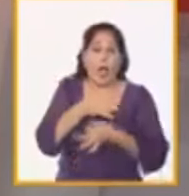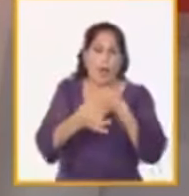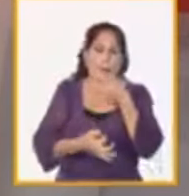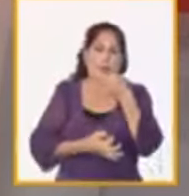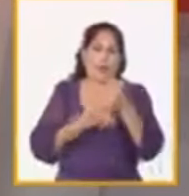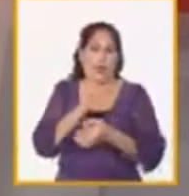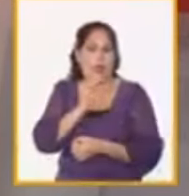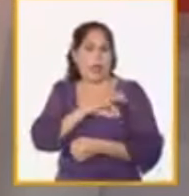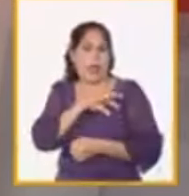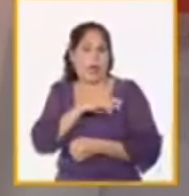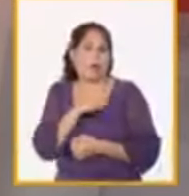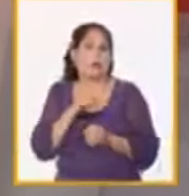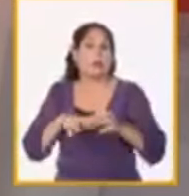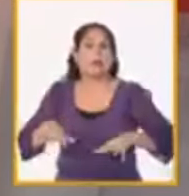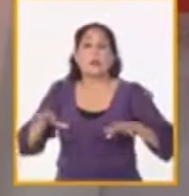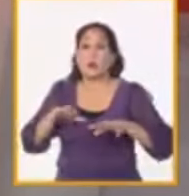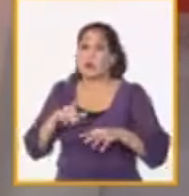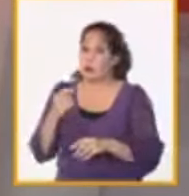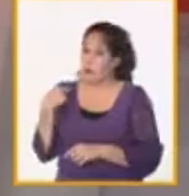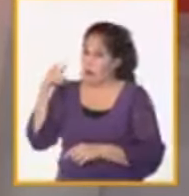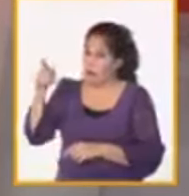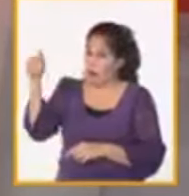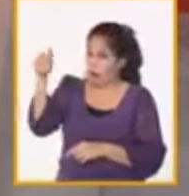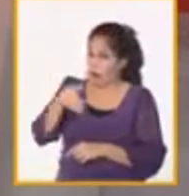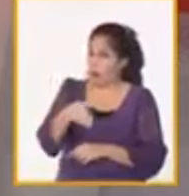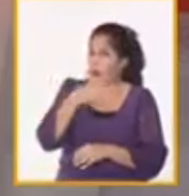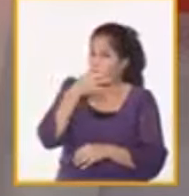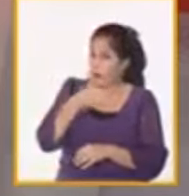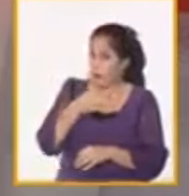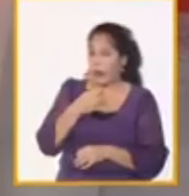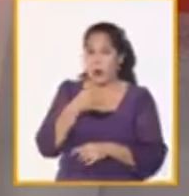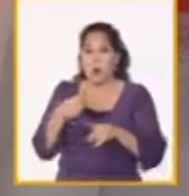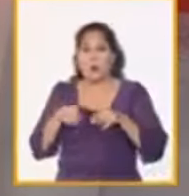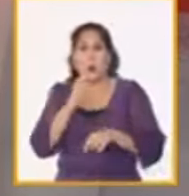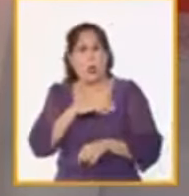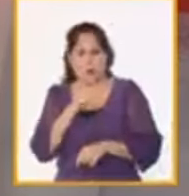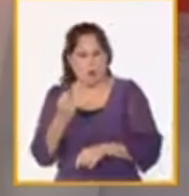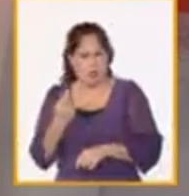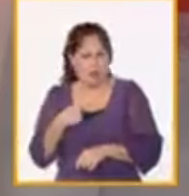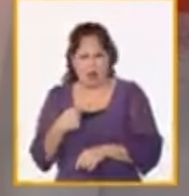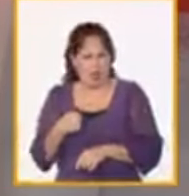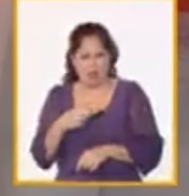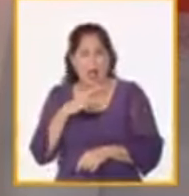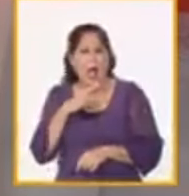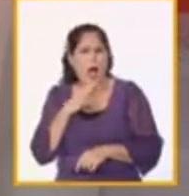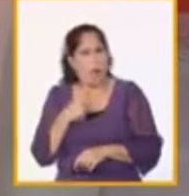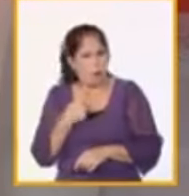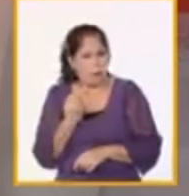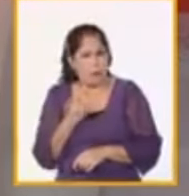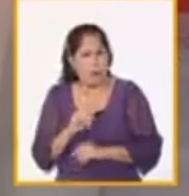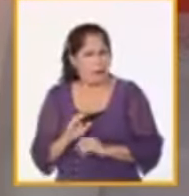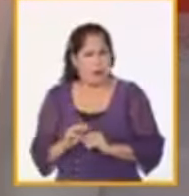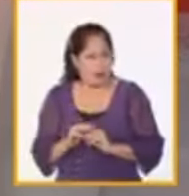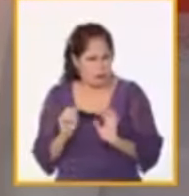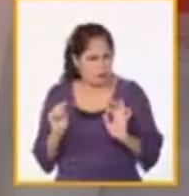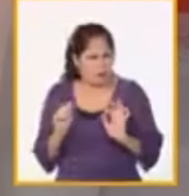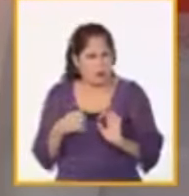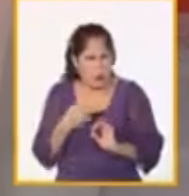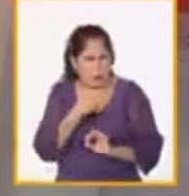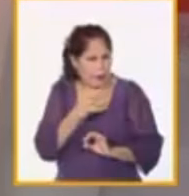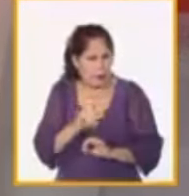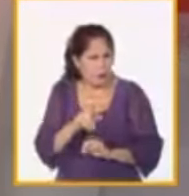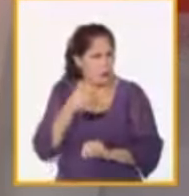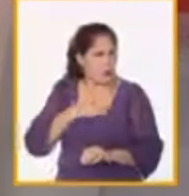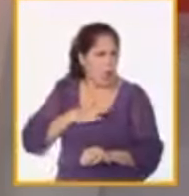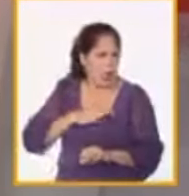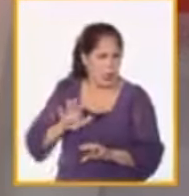delegado nos pide que estemos nosotros presentes. Porque hay otros delegados que con la información son capaces de explicar y no hace falta. Pero vamos a